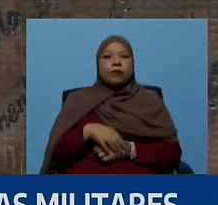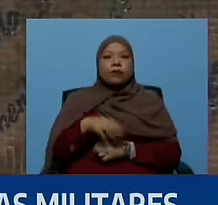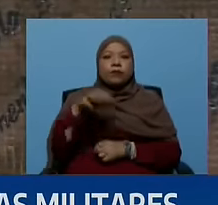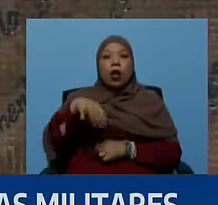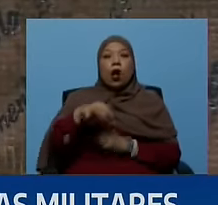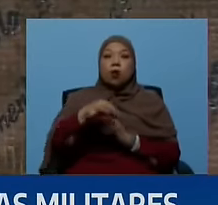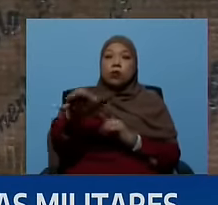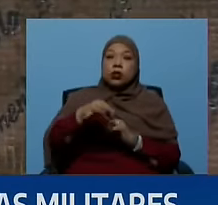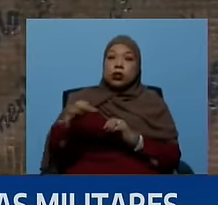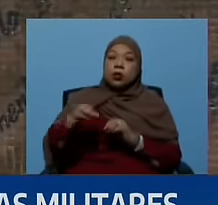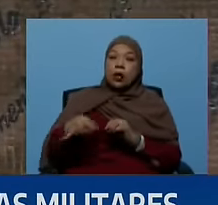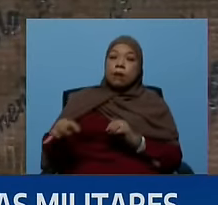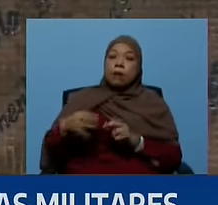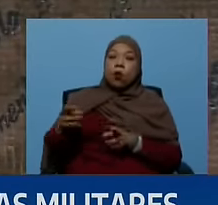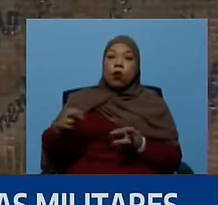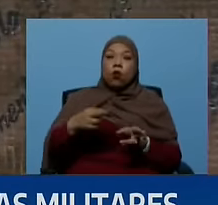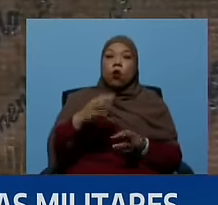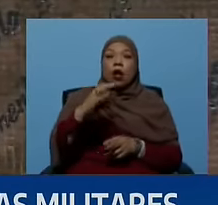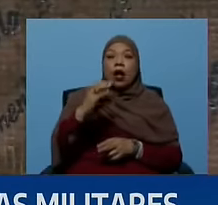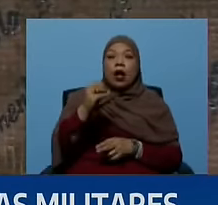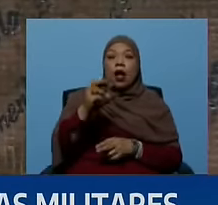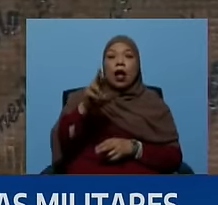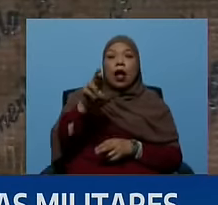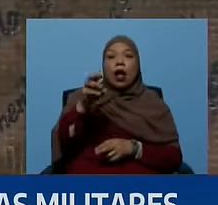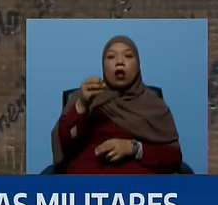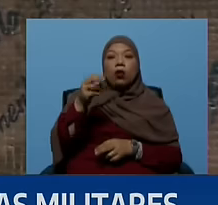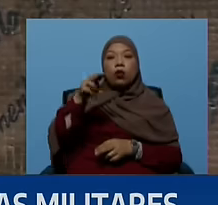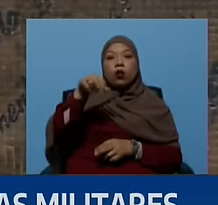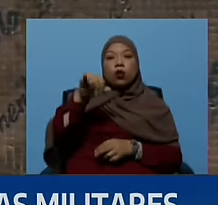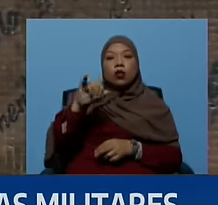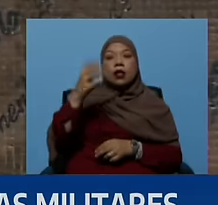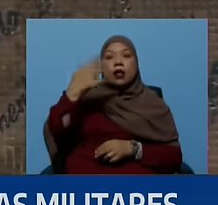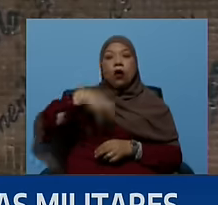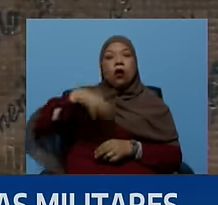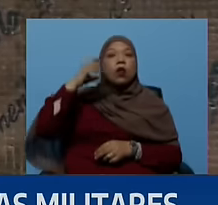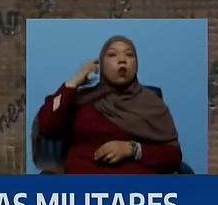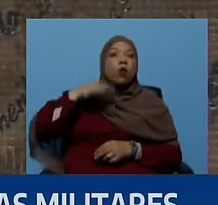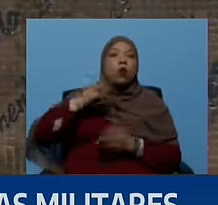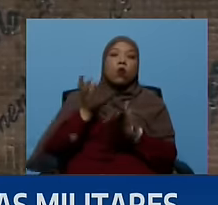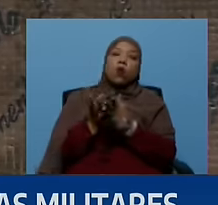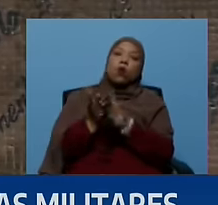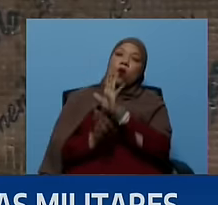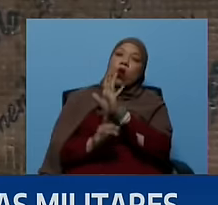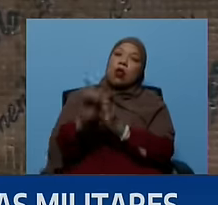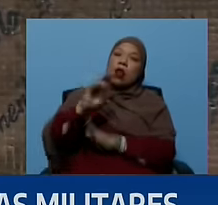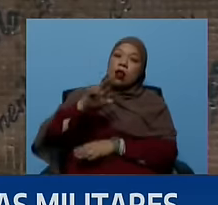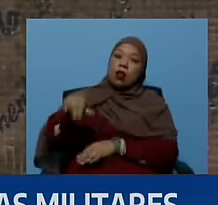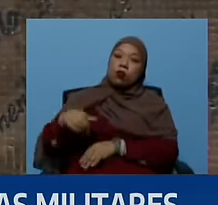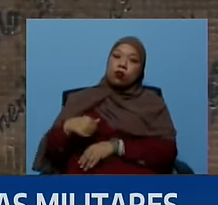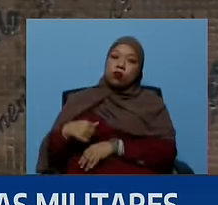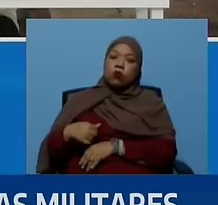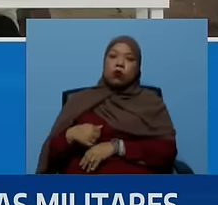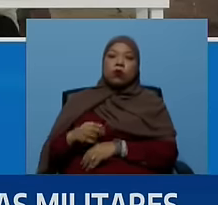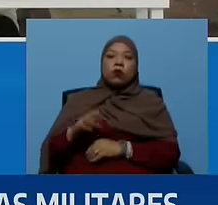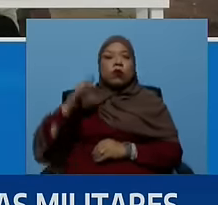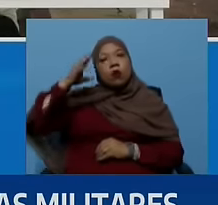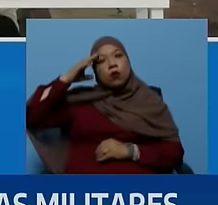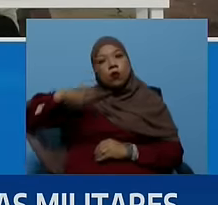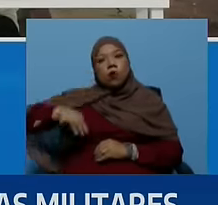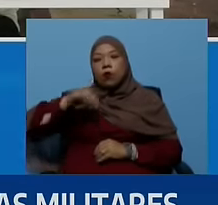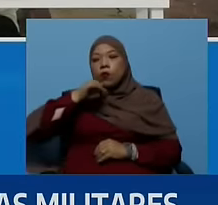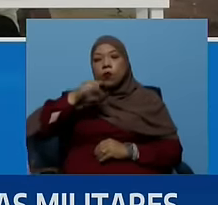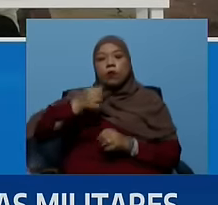caroní para mostrar los avances del complejo educativo nacional general